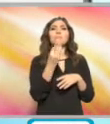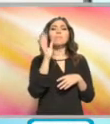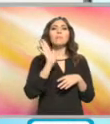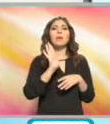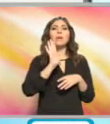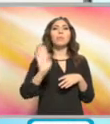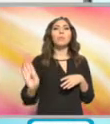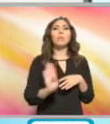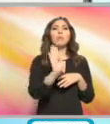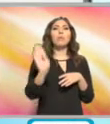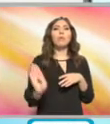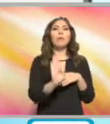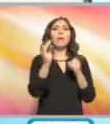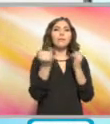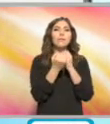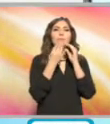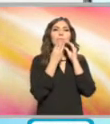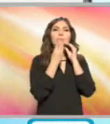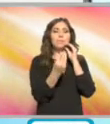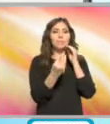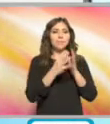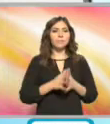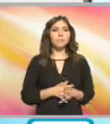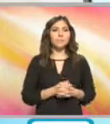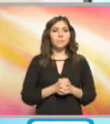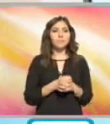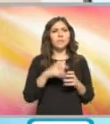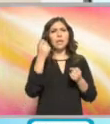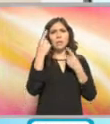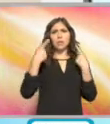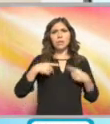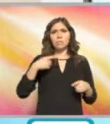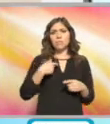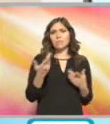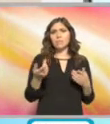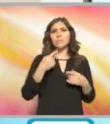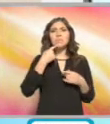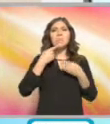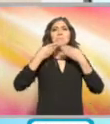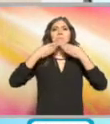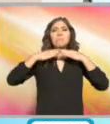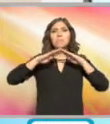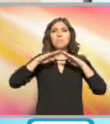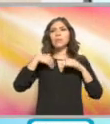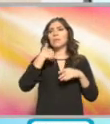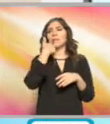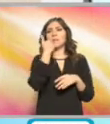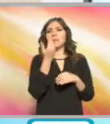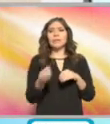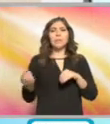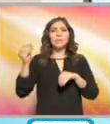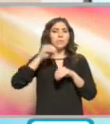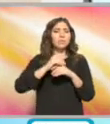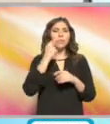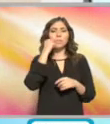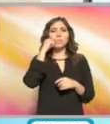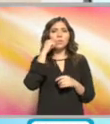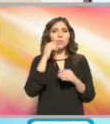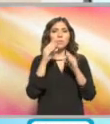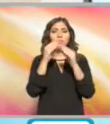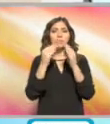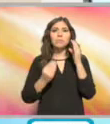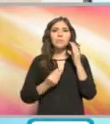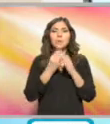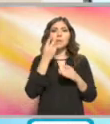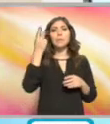muy ve nada más- proyectado. Exactamente. Eso te voy a decir, Andrés, a lo mejor llega gente y dice, yo me lo quiero poner, no me importa, ¿no? O sea, a mí ponme el implante. Bueno, aquí entonces